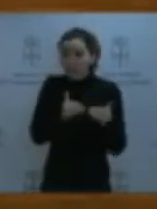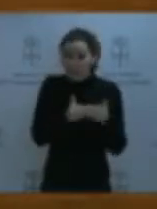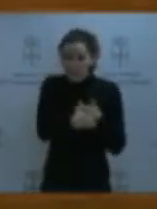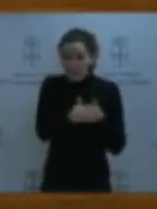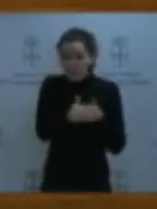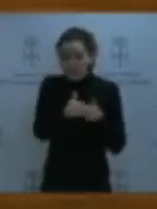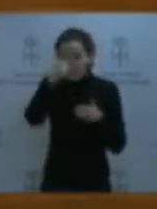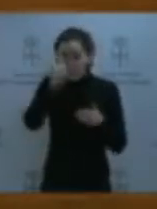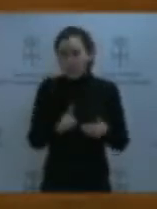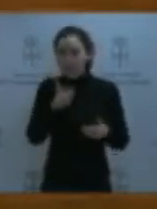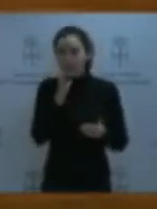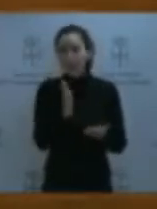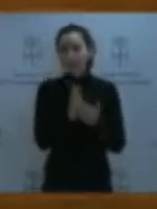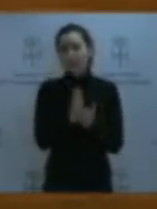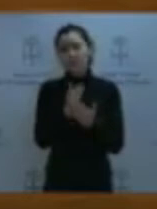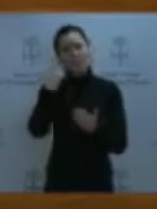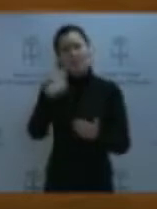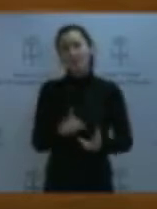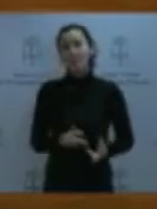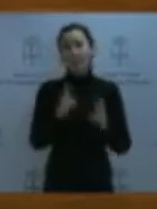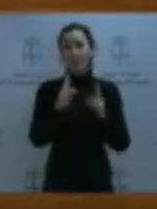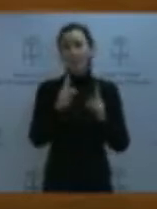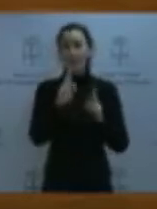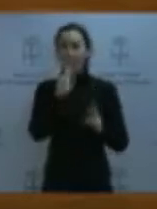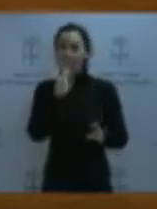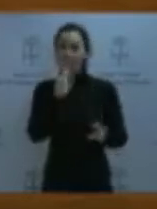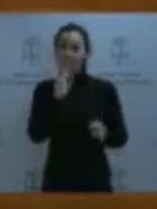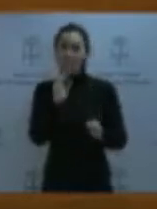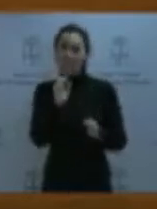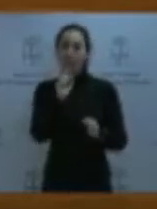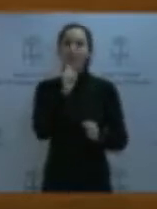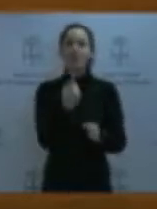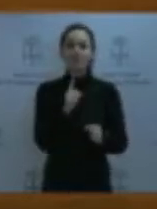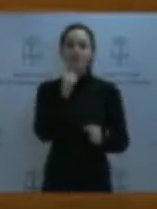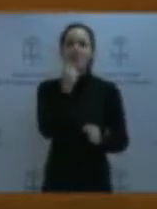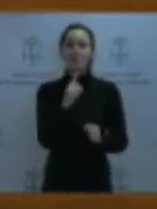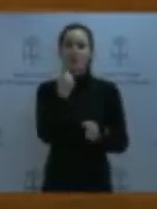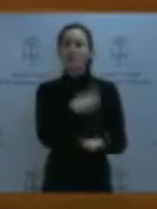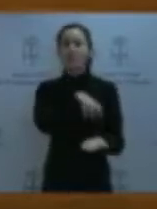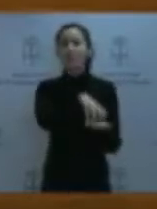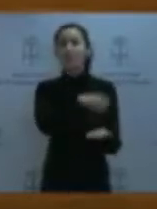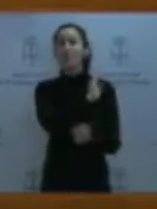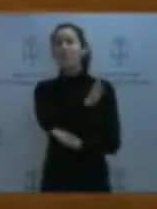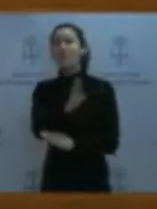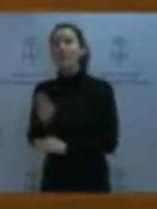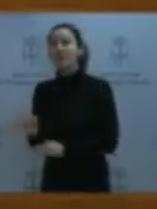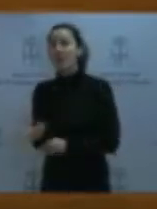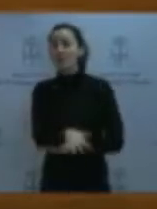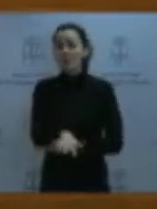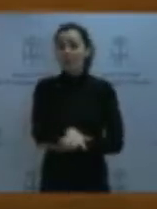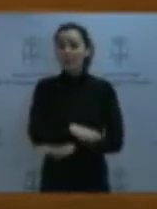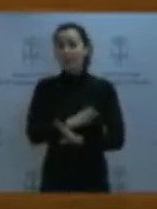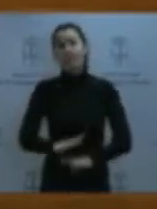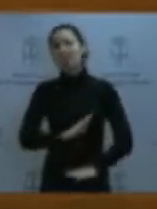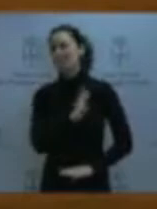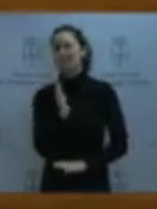curso, porque en no pocas ocasiones se renuevan año a año, en qué centro se va a encontrar. Y esa precariedad también se va a repercutir en las